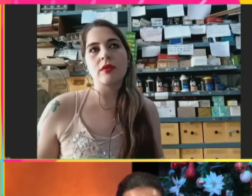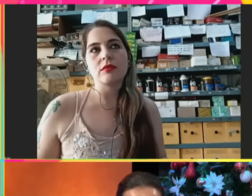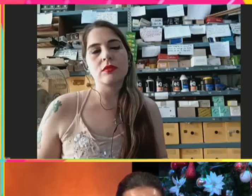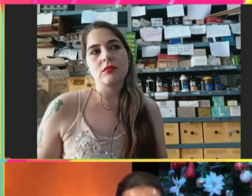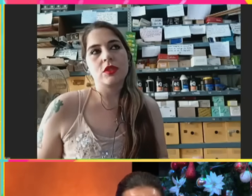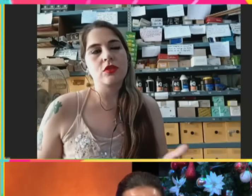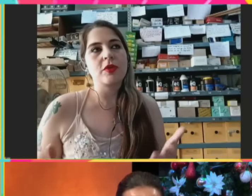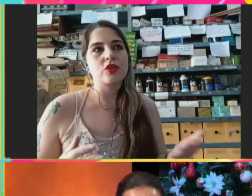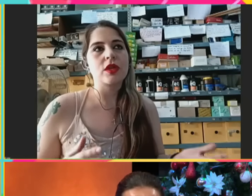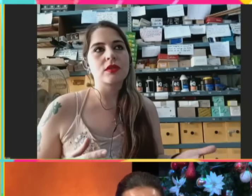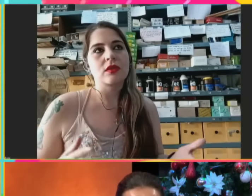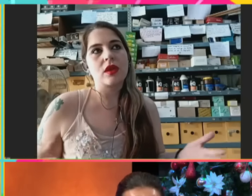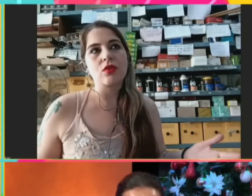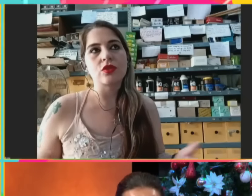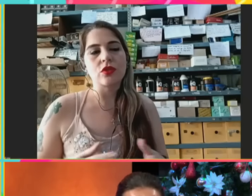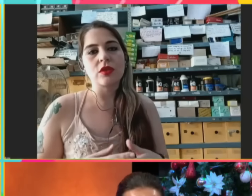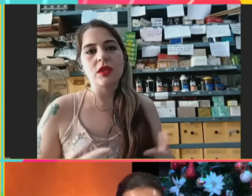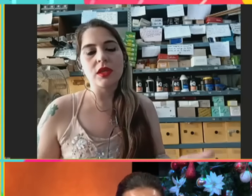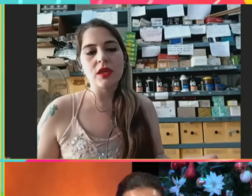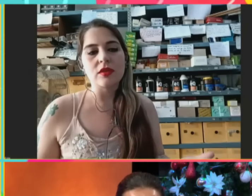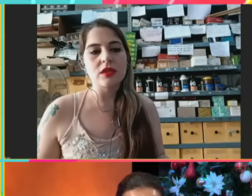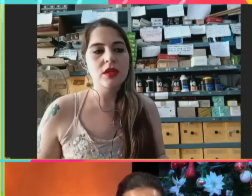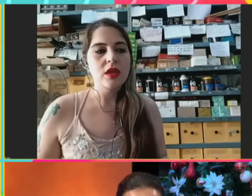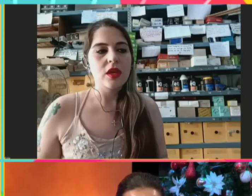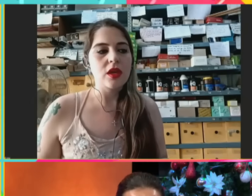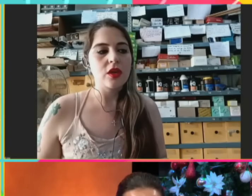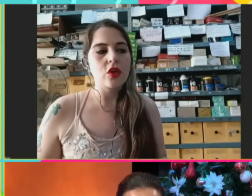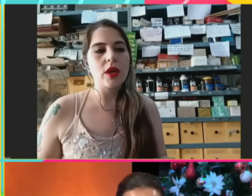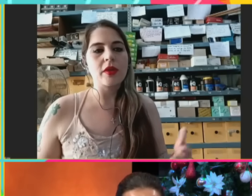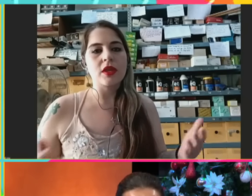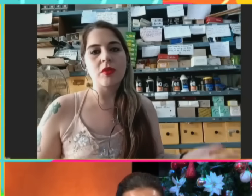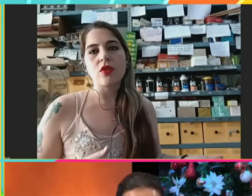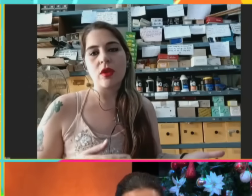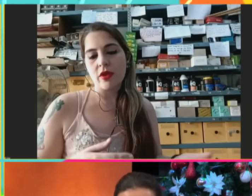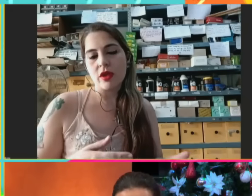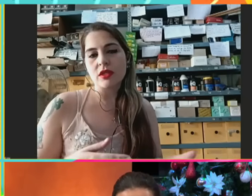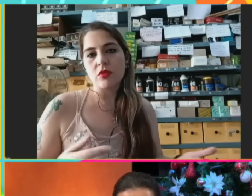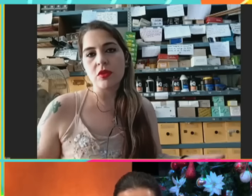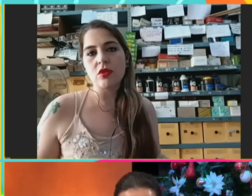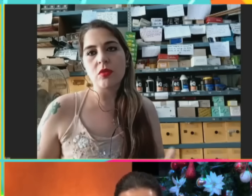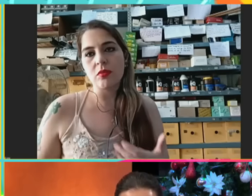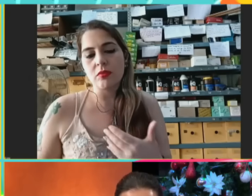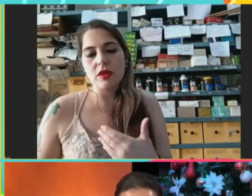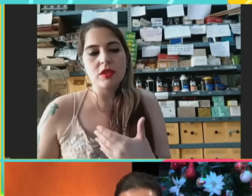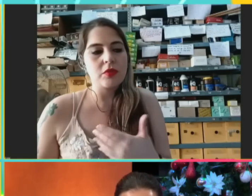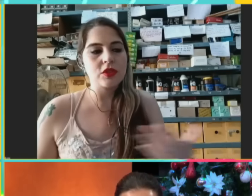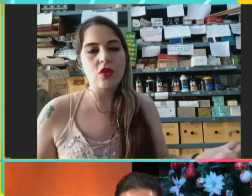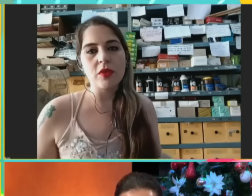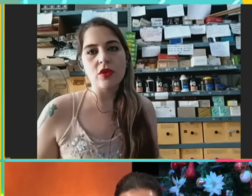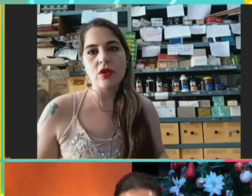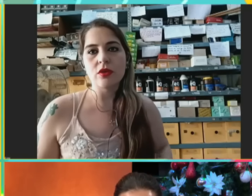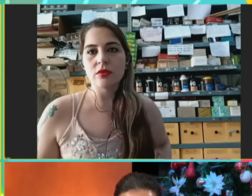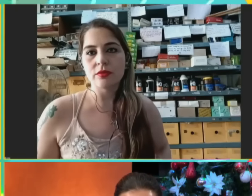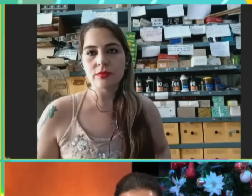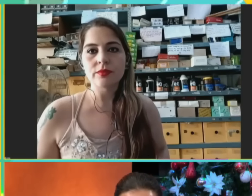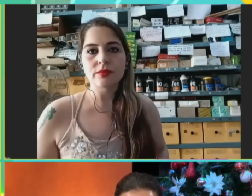Pero a ver, si son personas, calculo yo, inteligentes, no van a meter en medio a una menor en ese momento, claro. Siempre hicieron